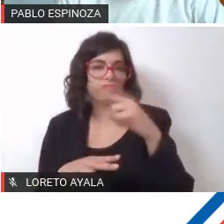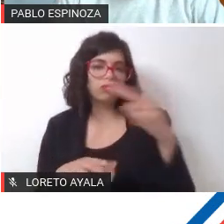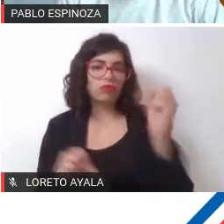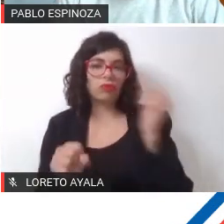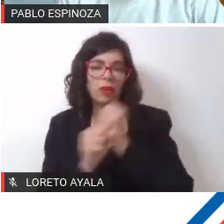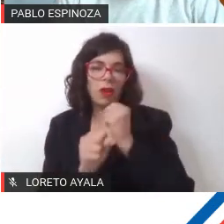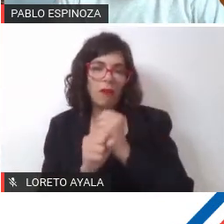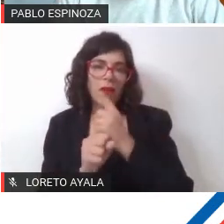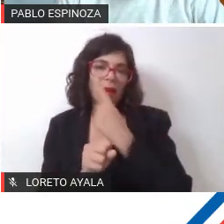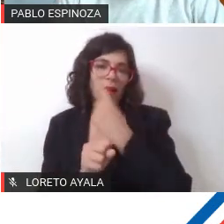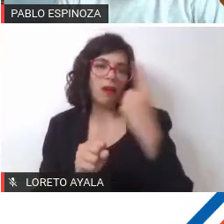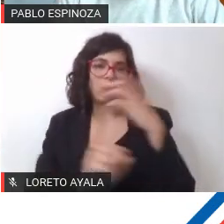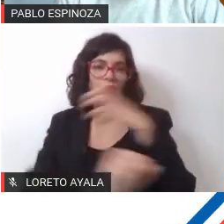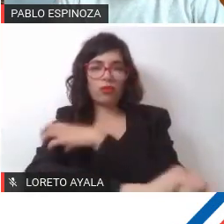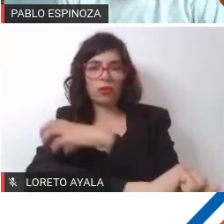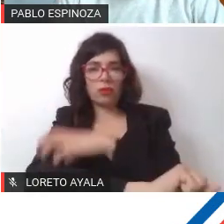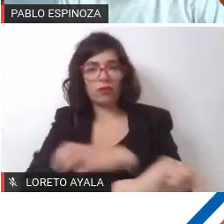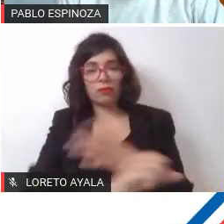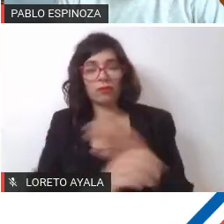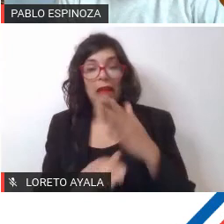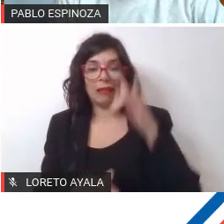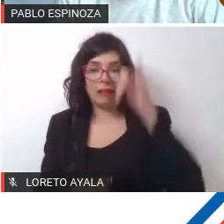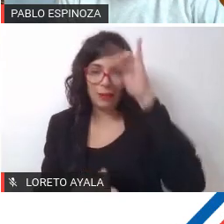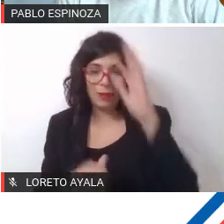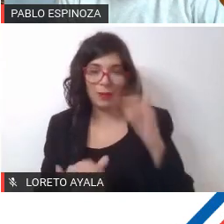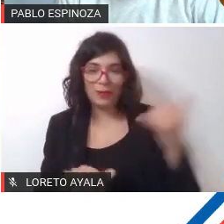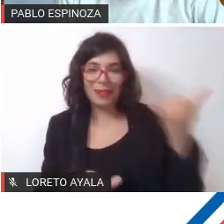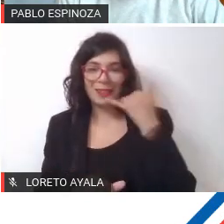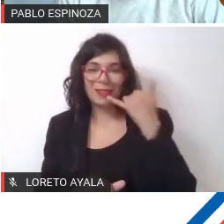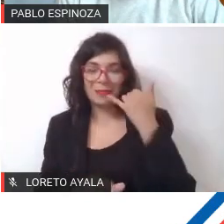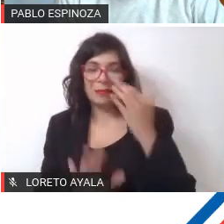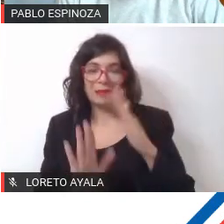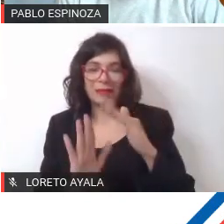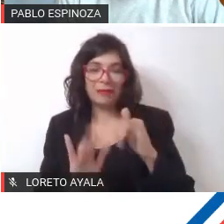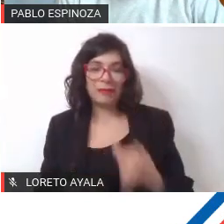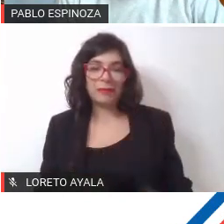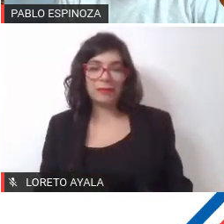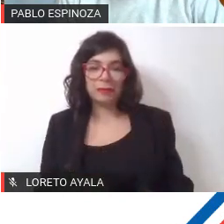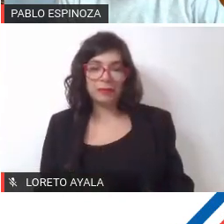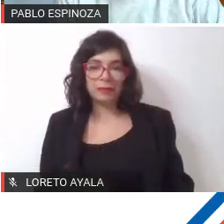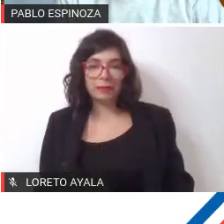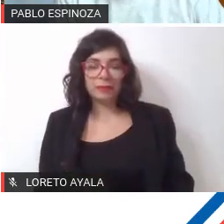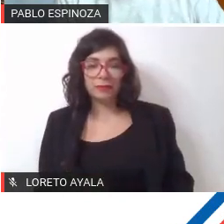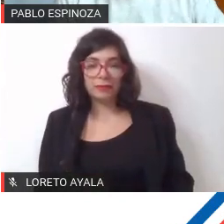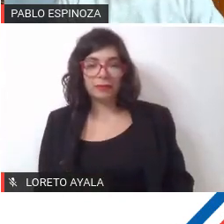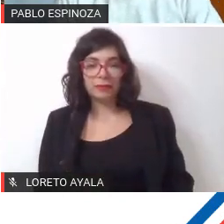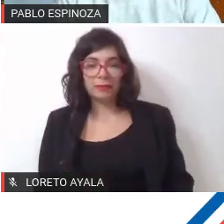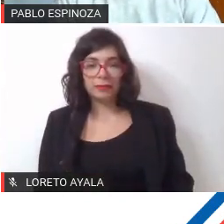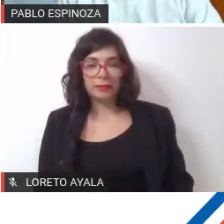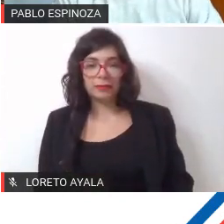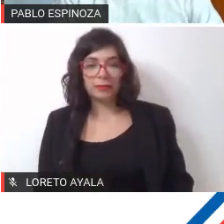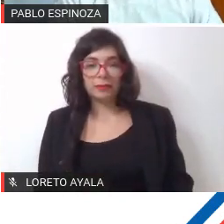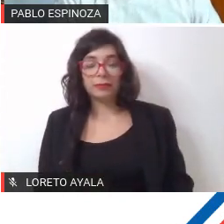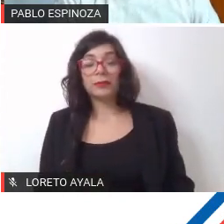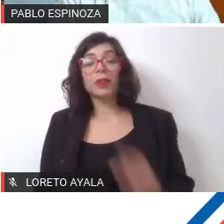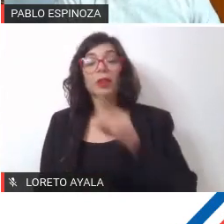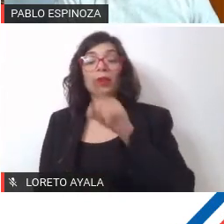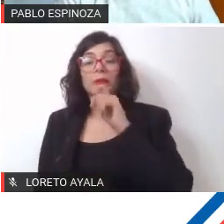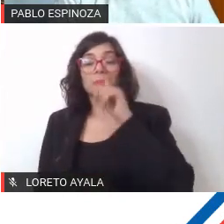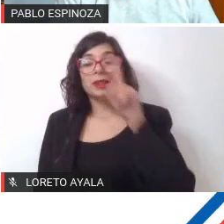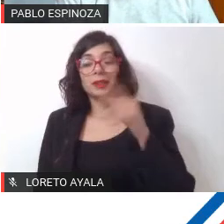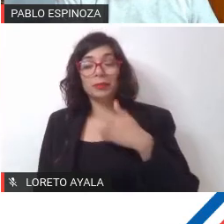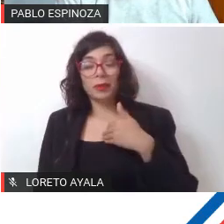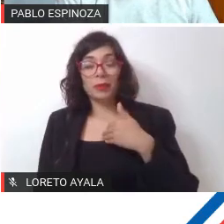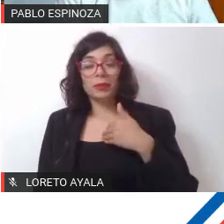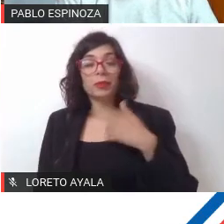regiones. Ya, perdón, justo me están llamando por Teams. Bueno, Pablo, tu consulta. La información nosotros